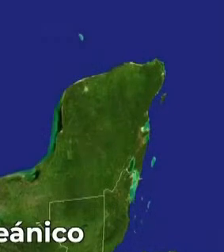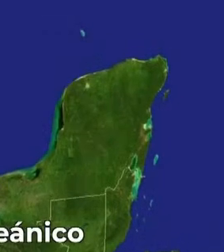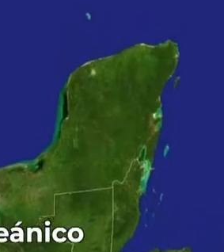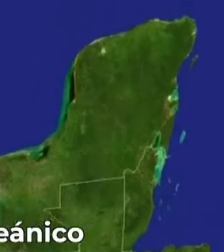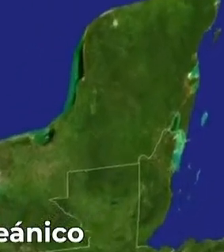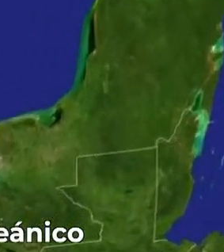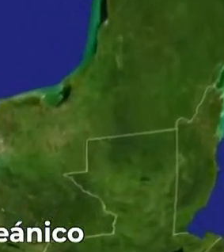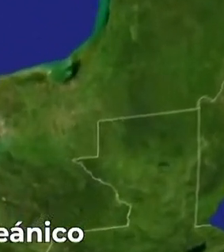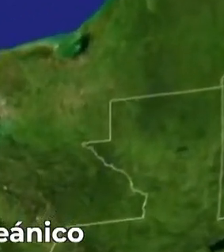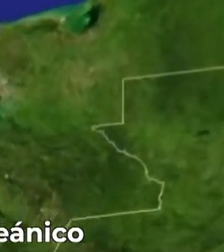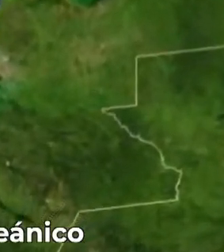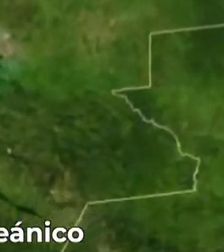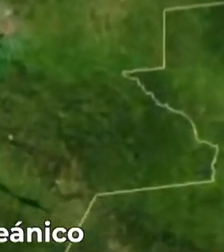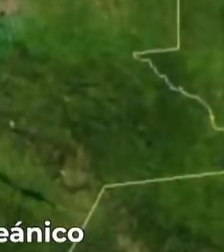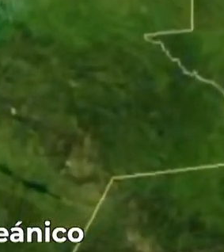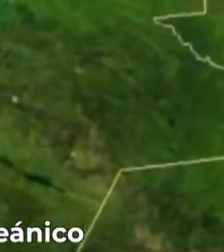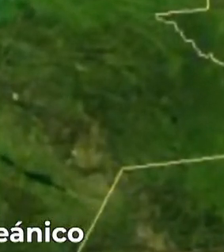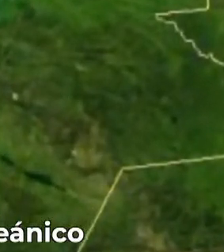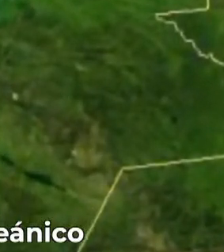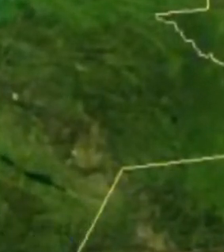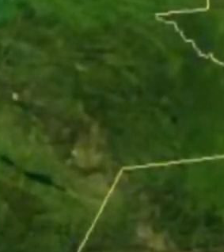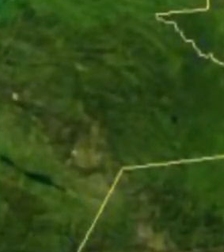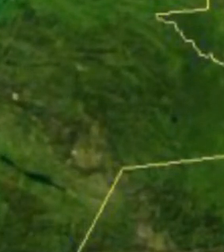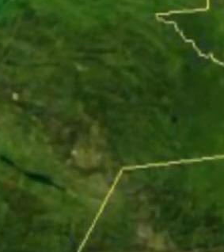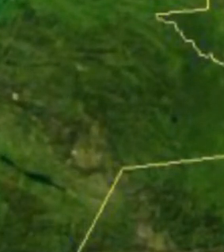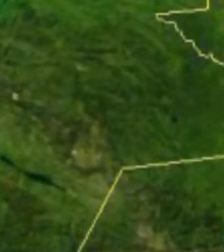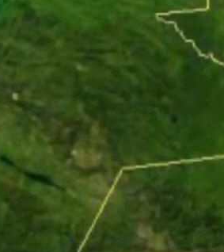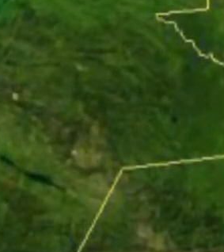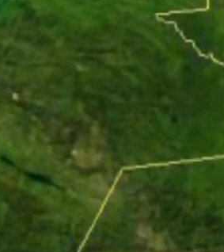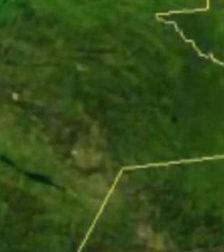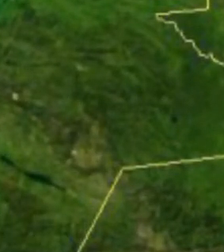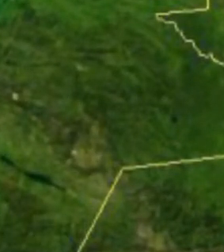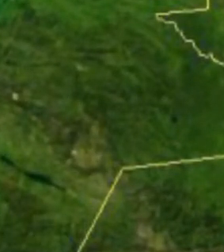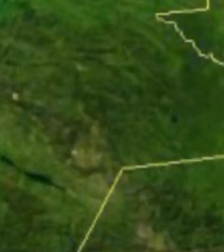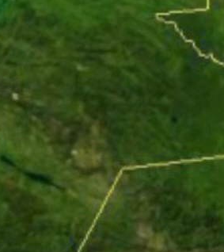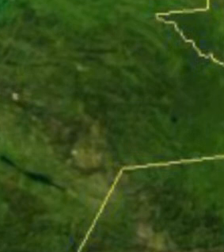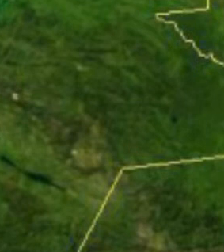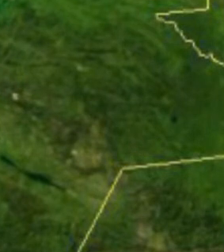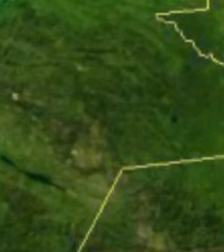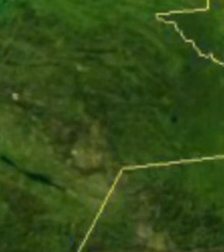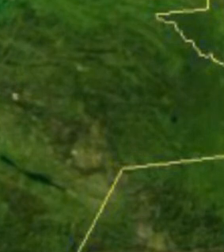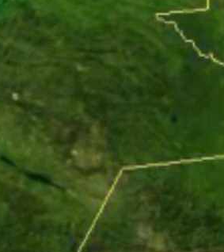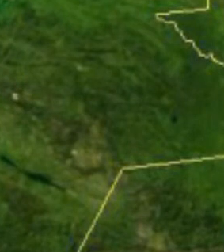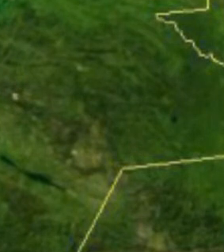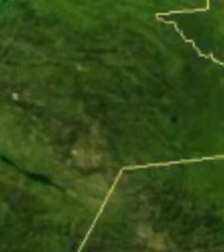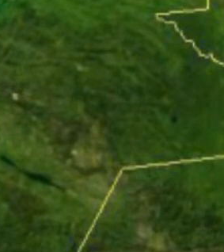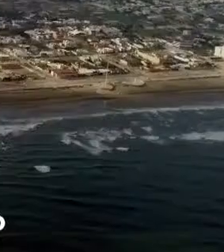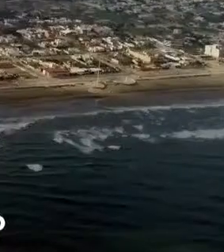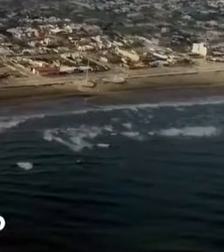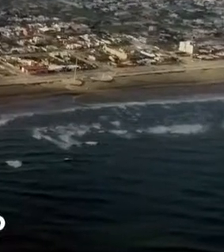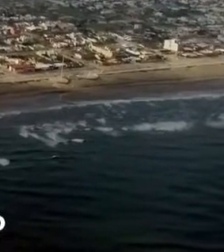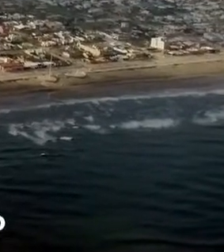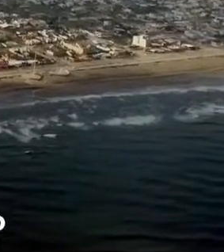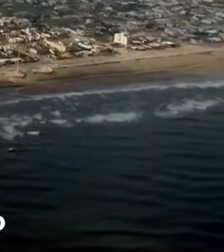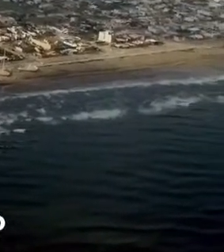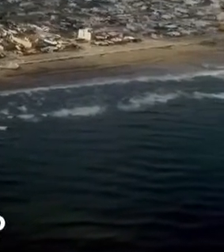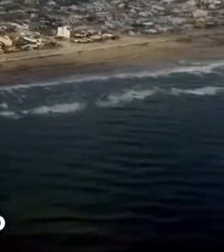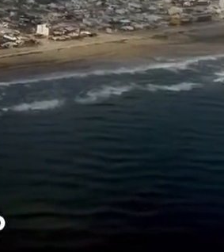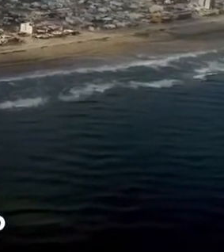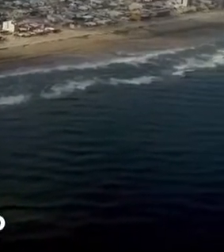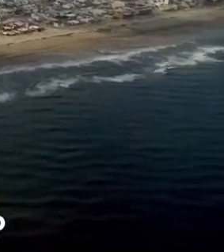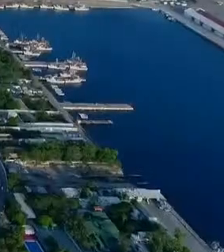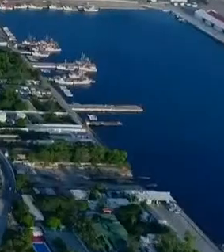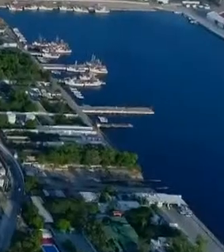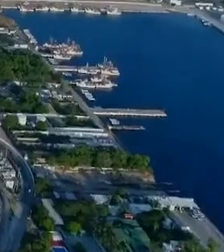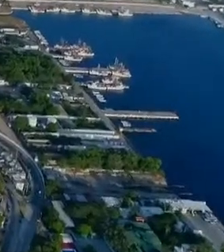La plataforma logística del corredor interoceánico es un vehículo para acercar al Istmo de Tehuantepec con los mercados del país